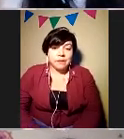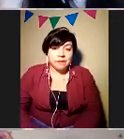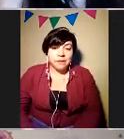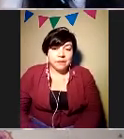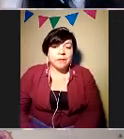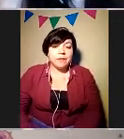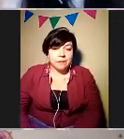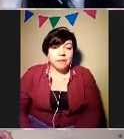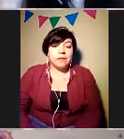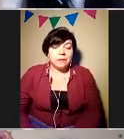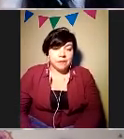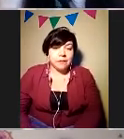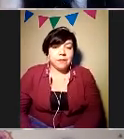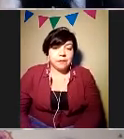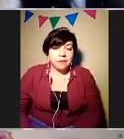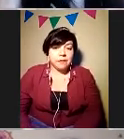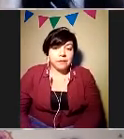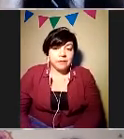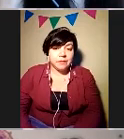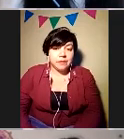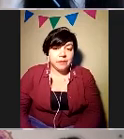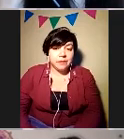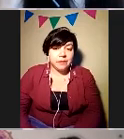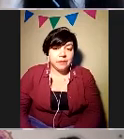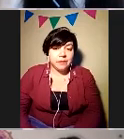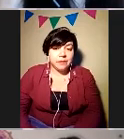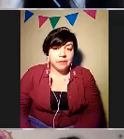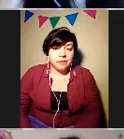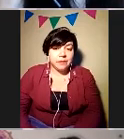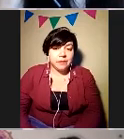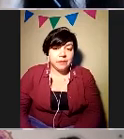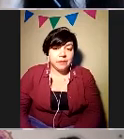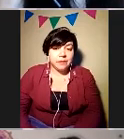Claro, los jeans, pero ahora los jeans le metieron el astano